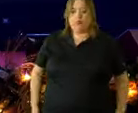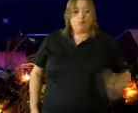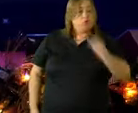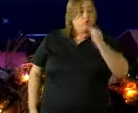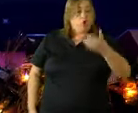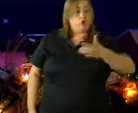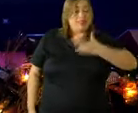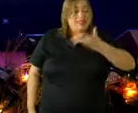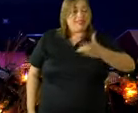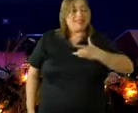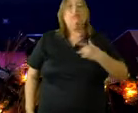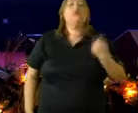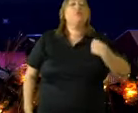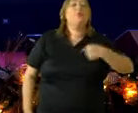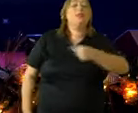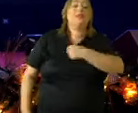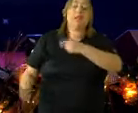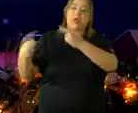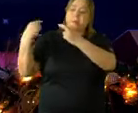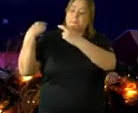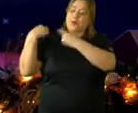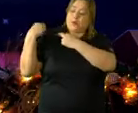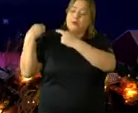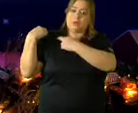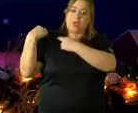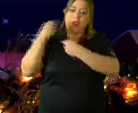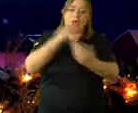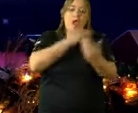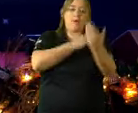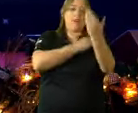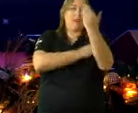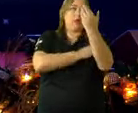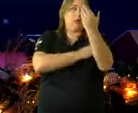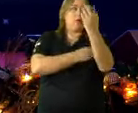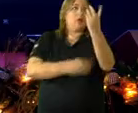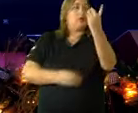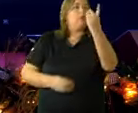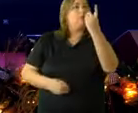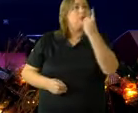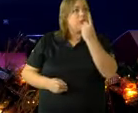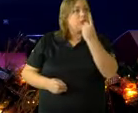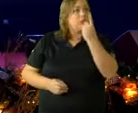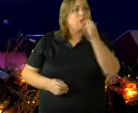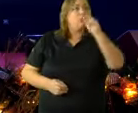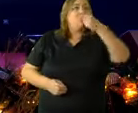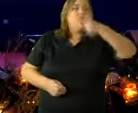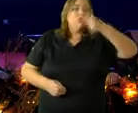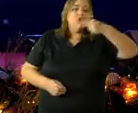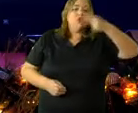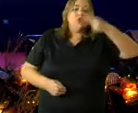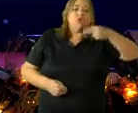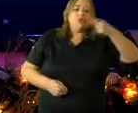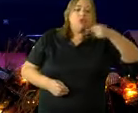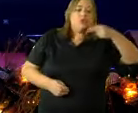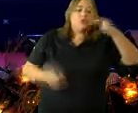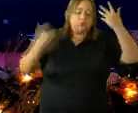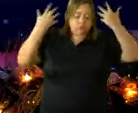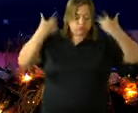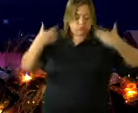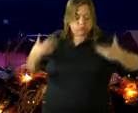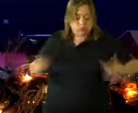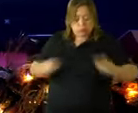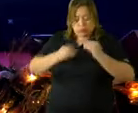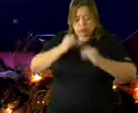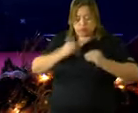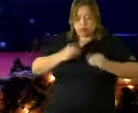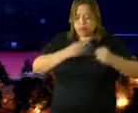que es nuestro deber. Nosotros nos levantamos en la mañana, desayunamos, nos lavamos los dientitos, hacemos todo la base